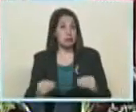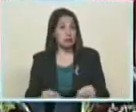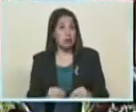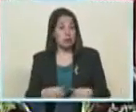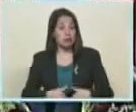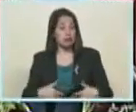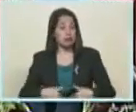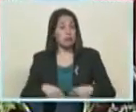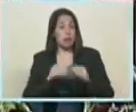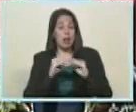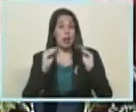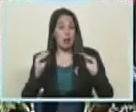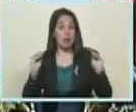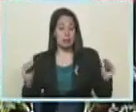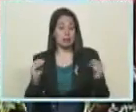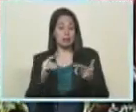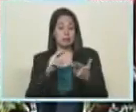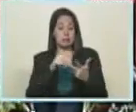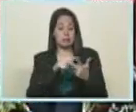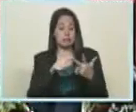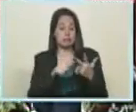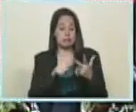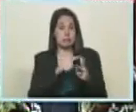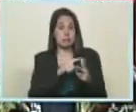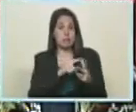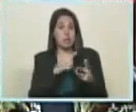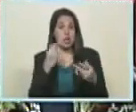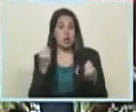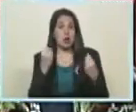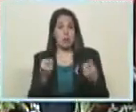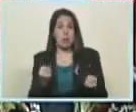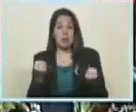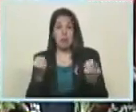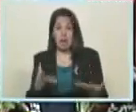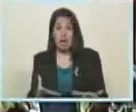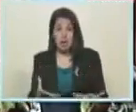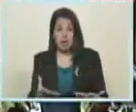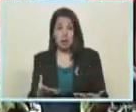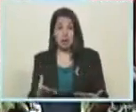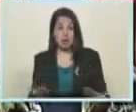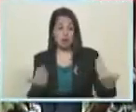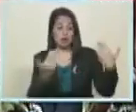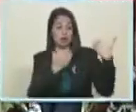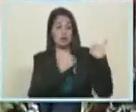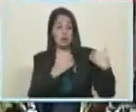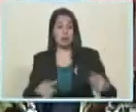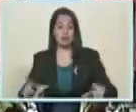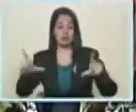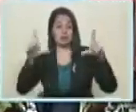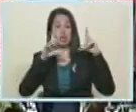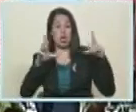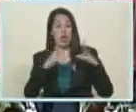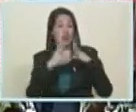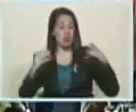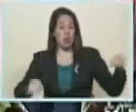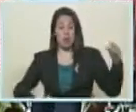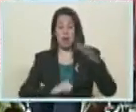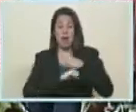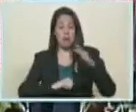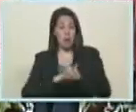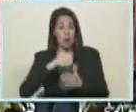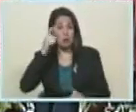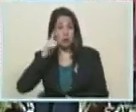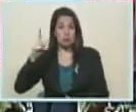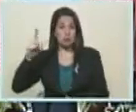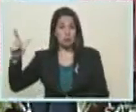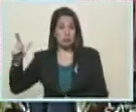Por eso anuncio en tercer lugar que le voy a entregar la conducción con todo mi apoyo logístico